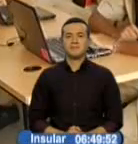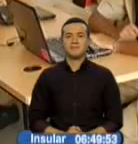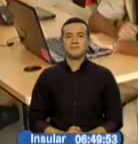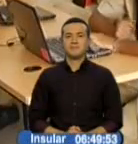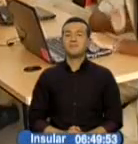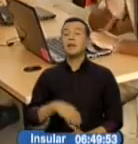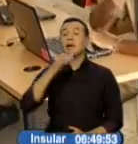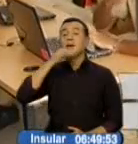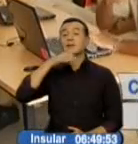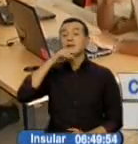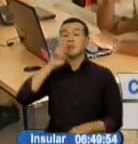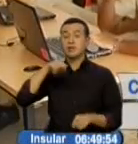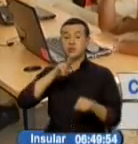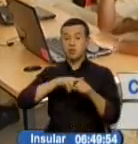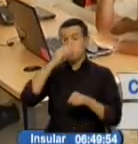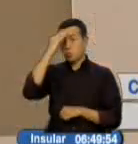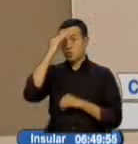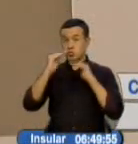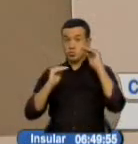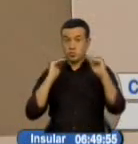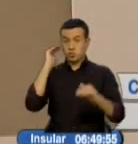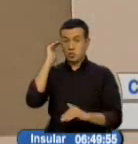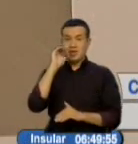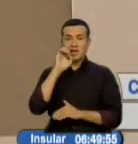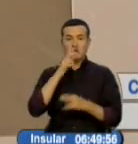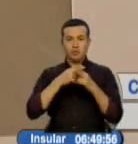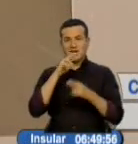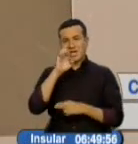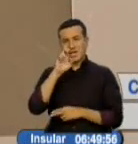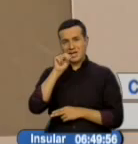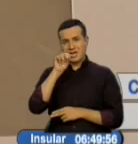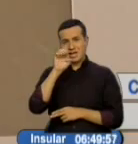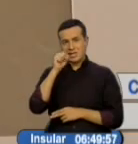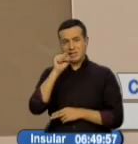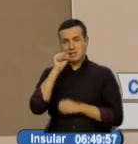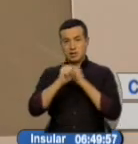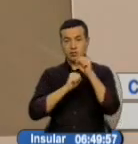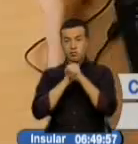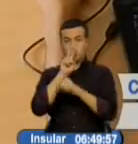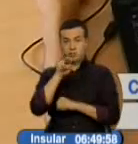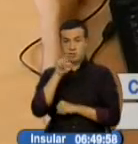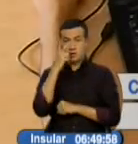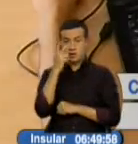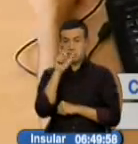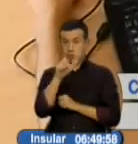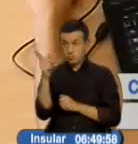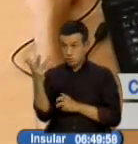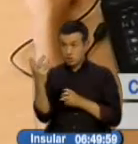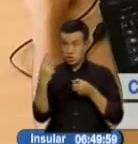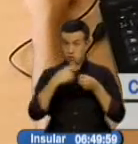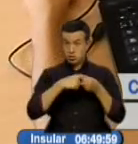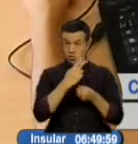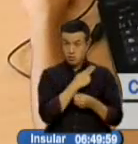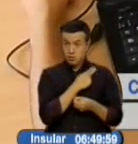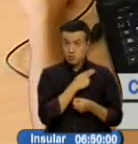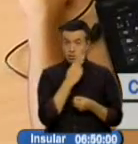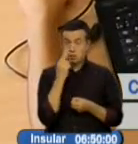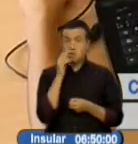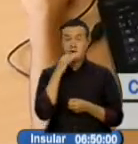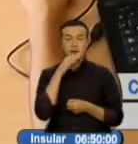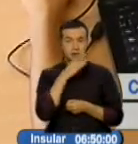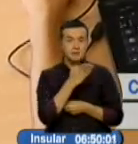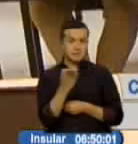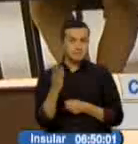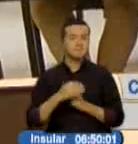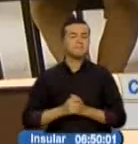El Examen Nacional para la Educación Superior, ENES, se aplica desde el 2013 a quienes buscan un cupo para acceder a la universidad